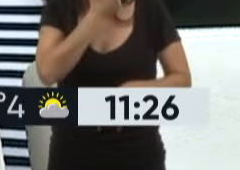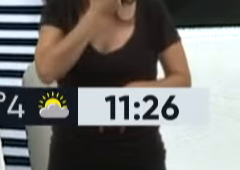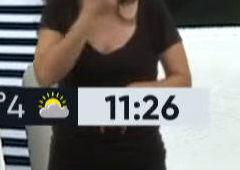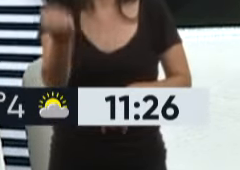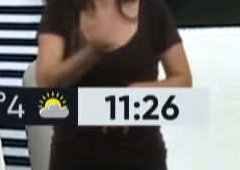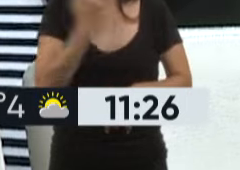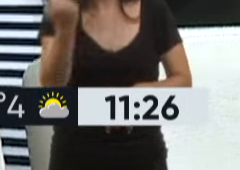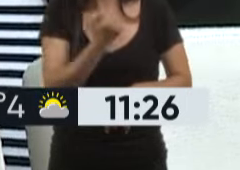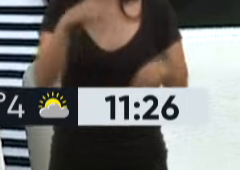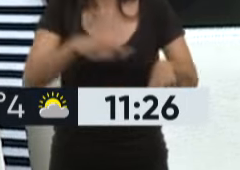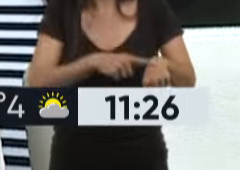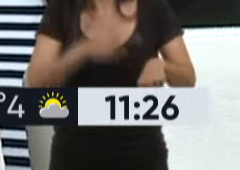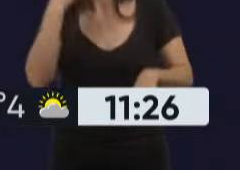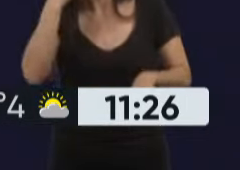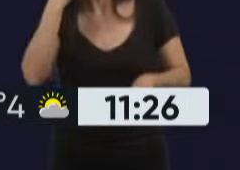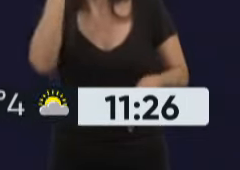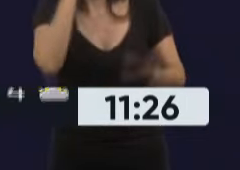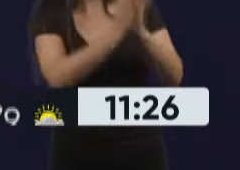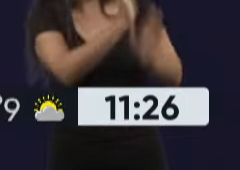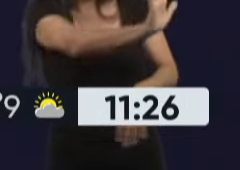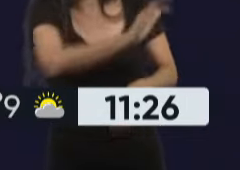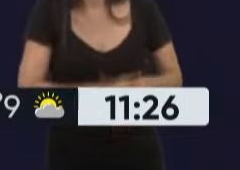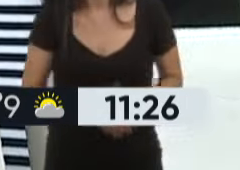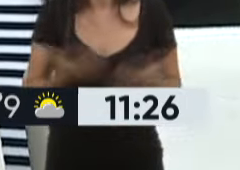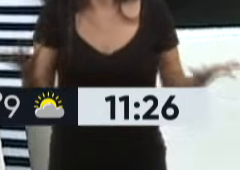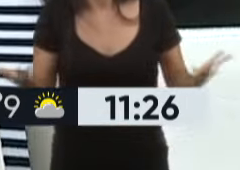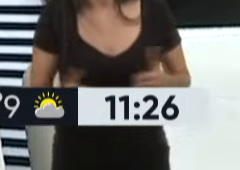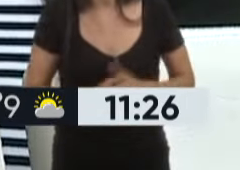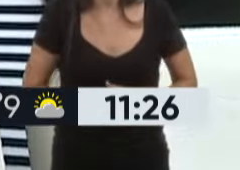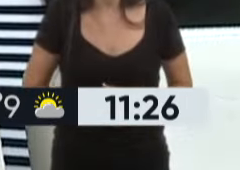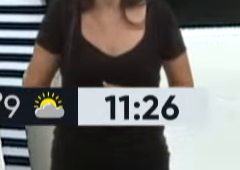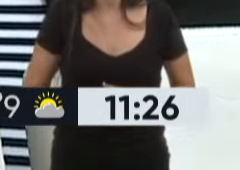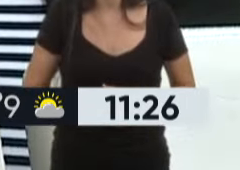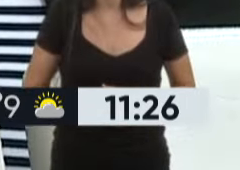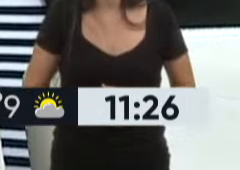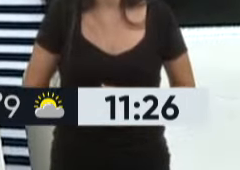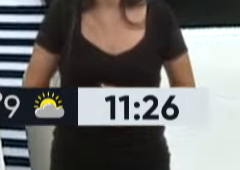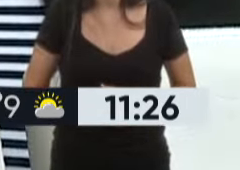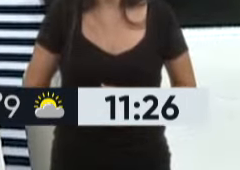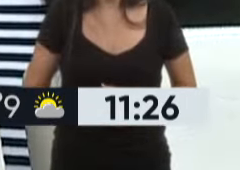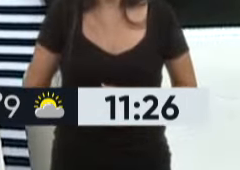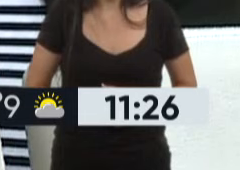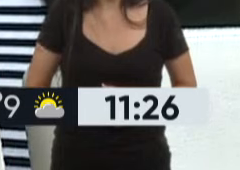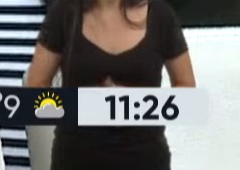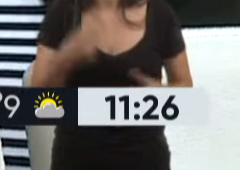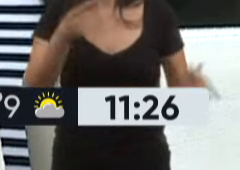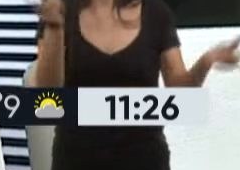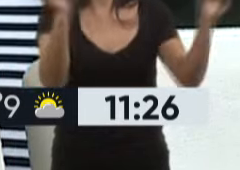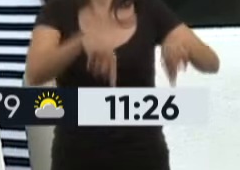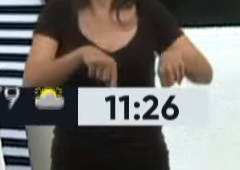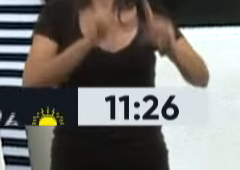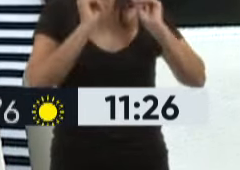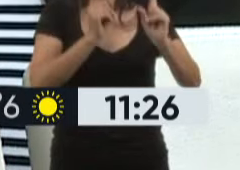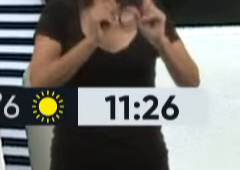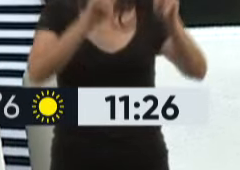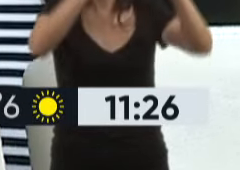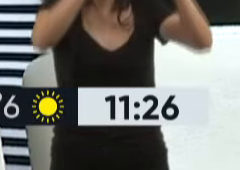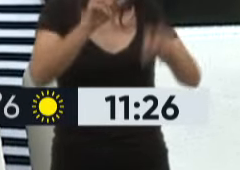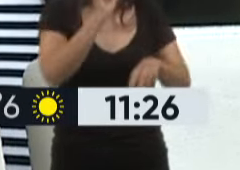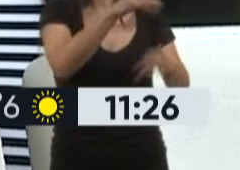importante e Manuel eh voy a retomar el la